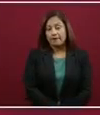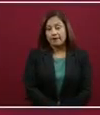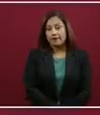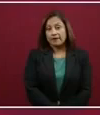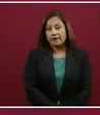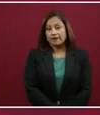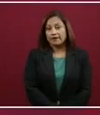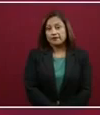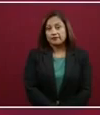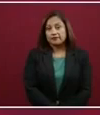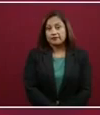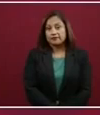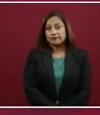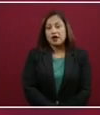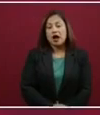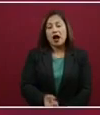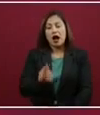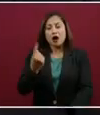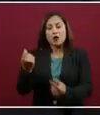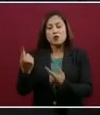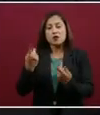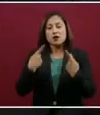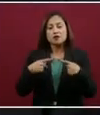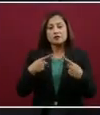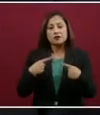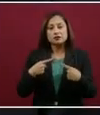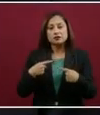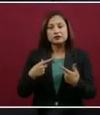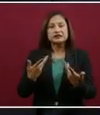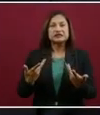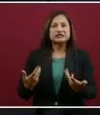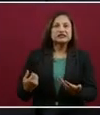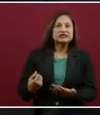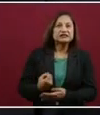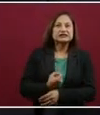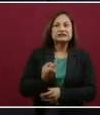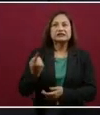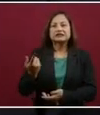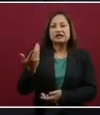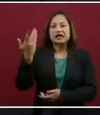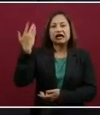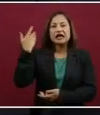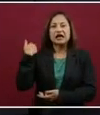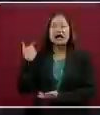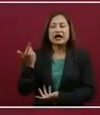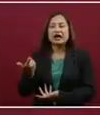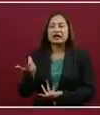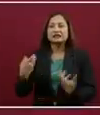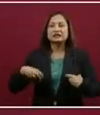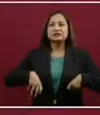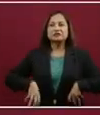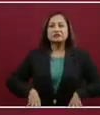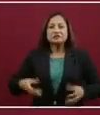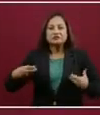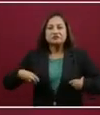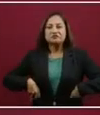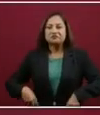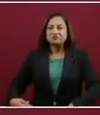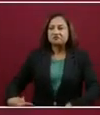que tenían intereses y que vivían al amparo del poder público haciendo